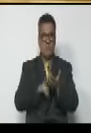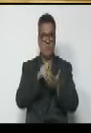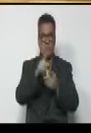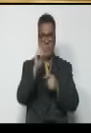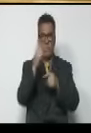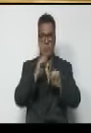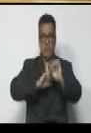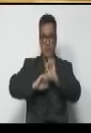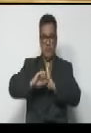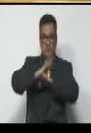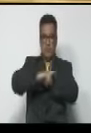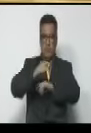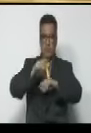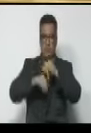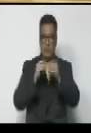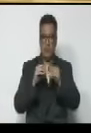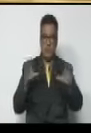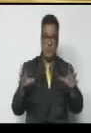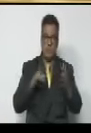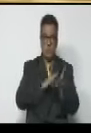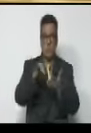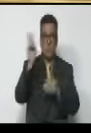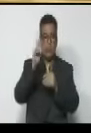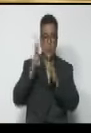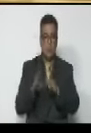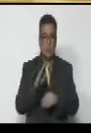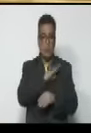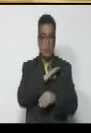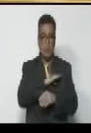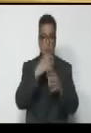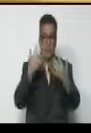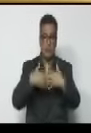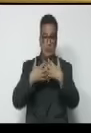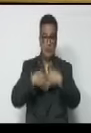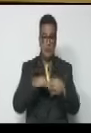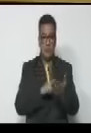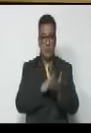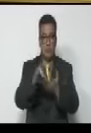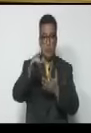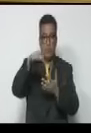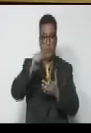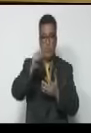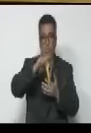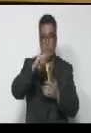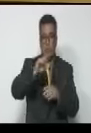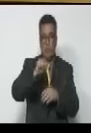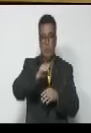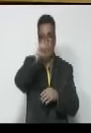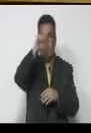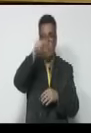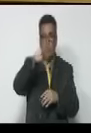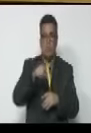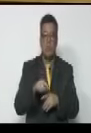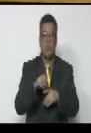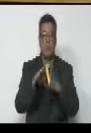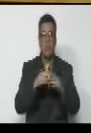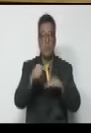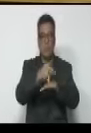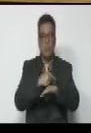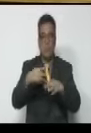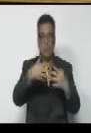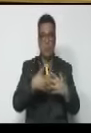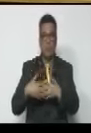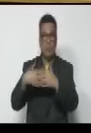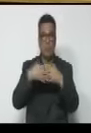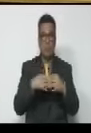en repudio al robo y destrucción del avión venezolano perteneciente a la empresa de transporte Aerocargo del Sur, Entrasur, por parte del gobierno de los